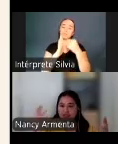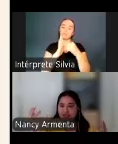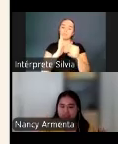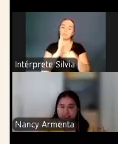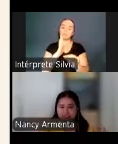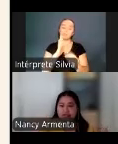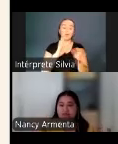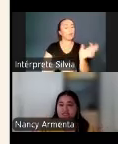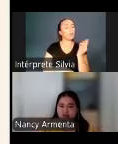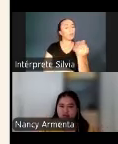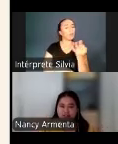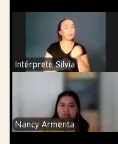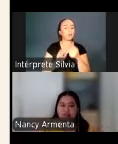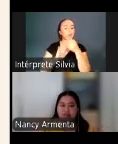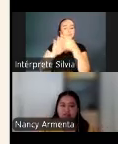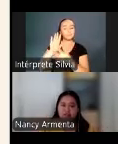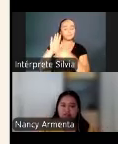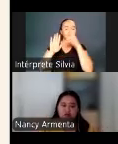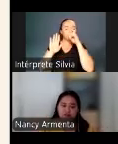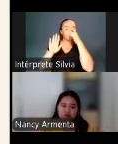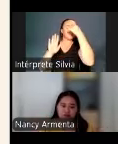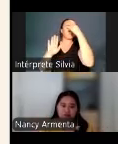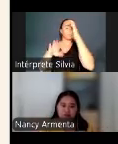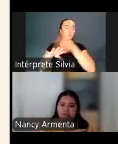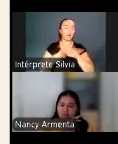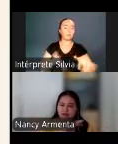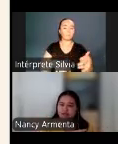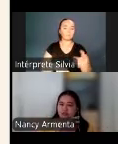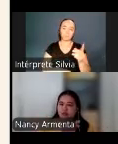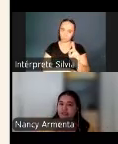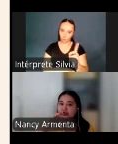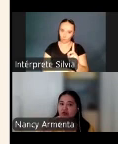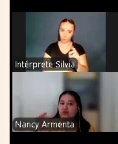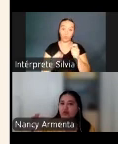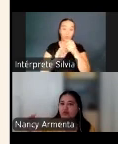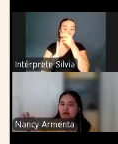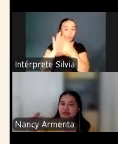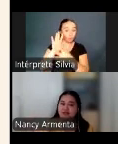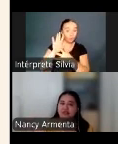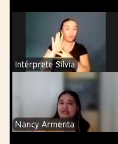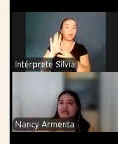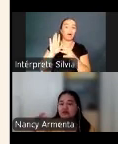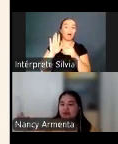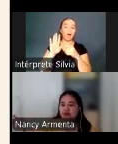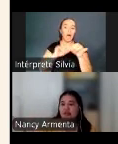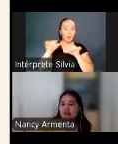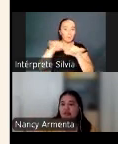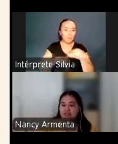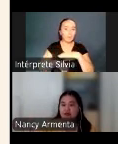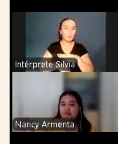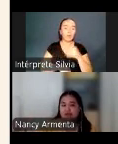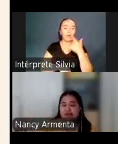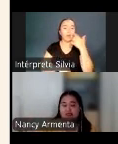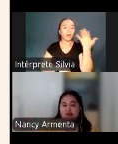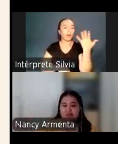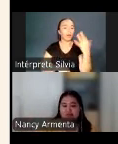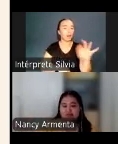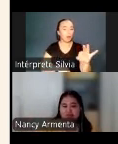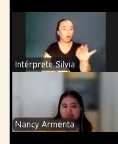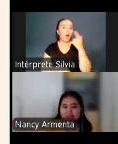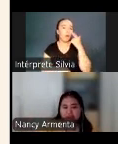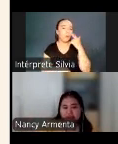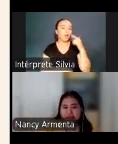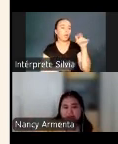memorizar todas estas dimensiones, sino esto justo nos permite visualizar cómo va siendo este recorrido de la atención para las